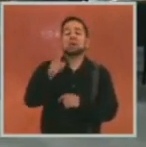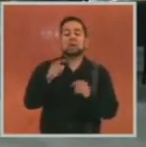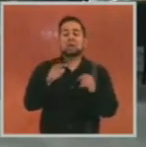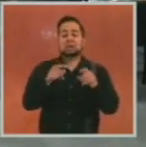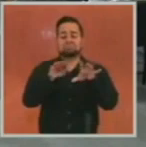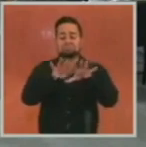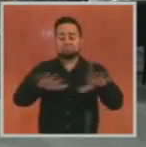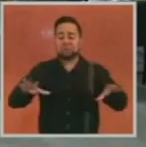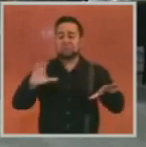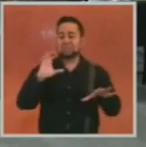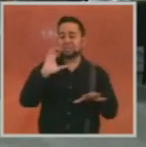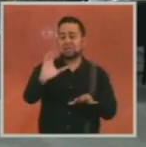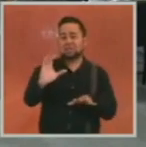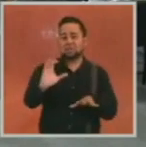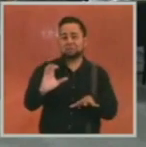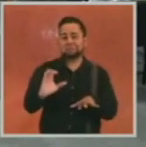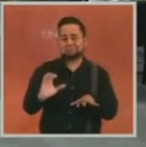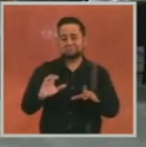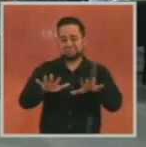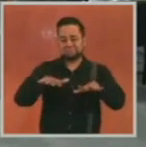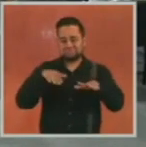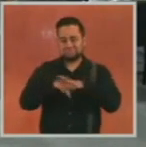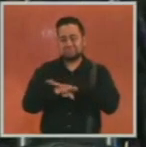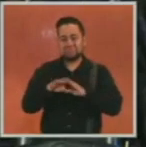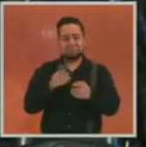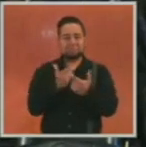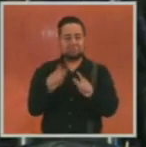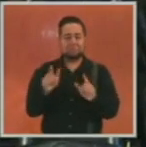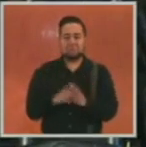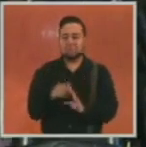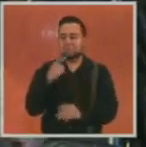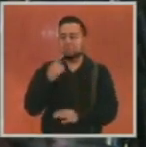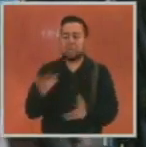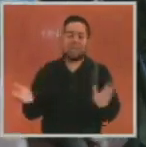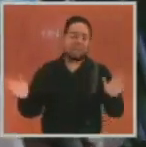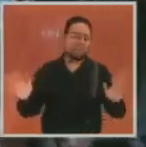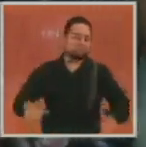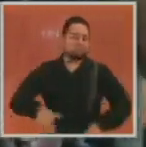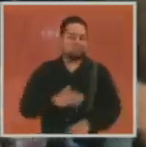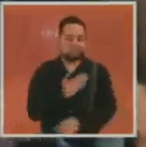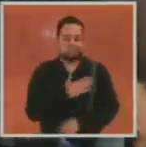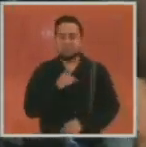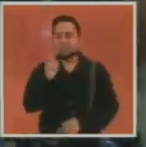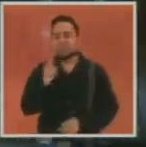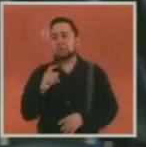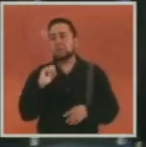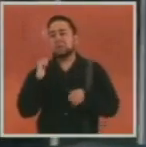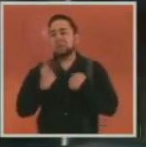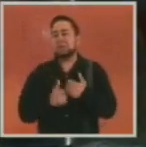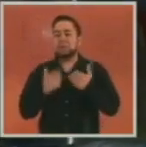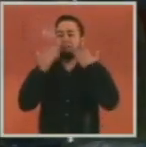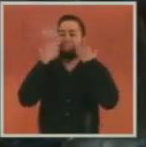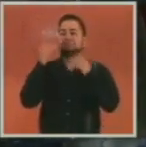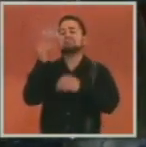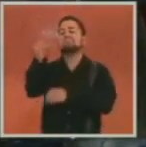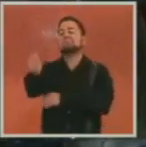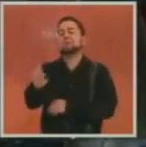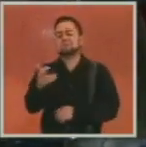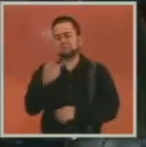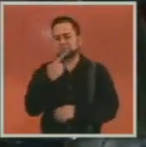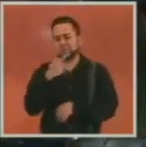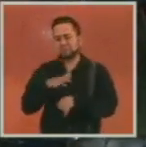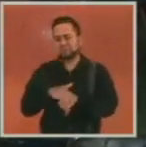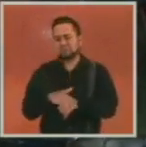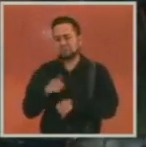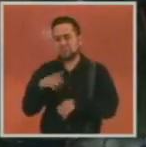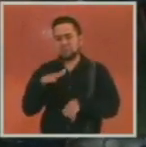La Galera pues la dejaban libre para o sea como diciendo pues bueno hay ahí puedes ver algo no y sin embargo yo les